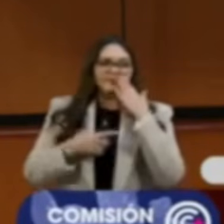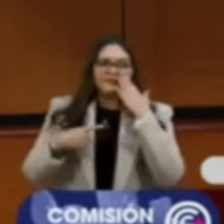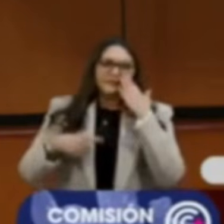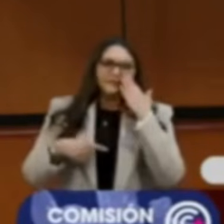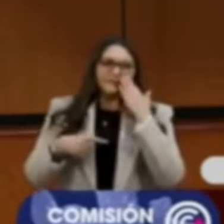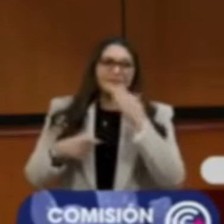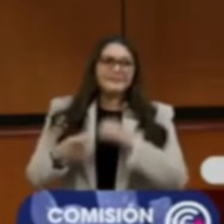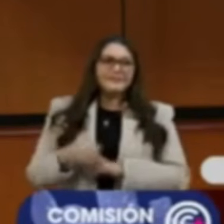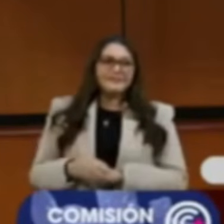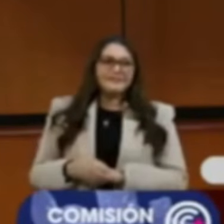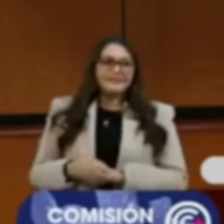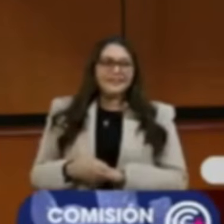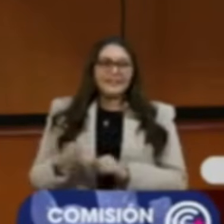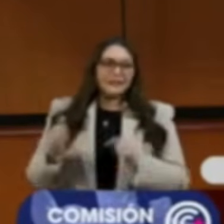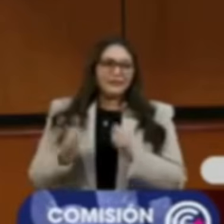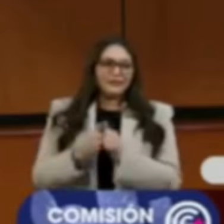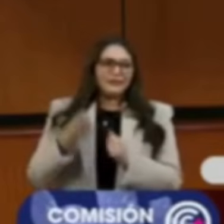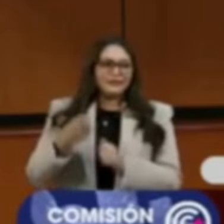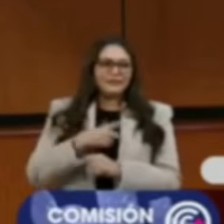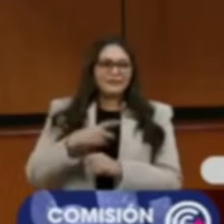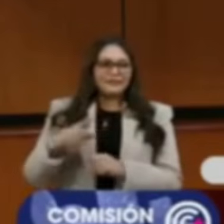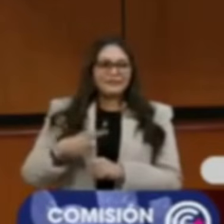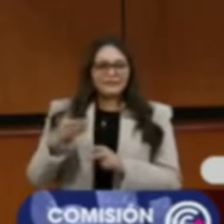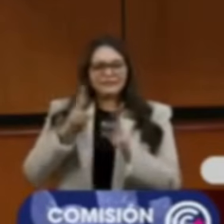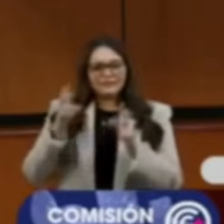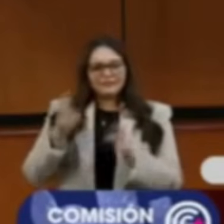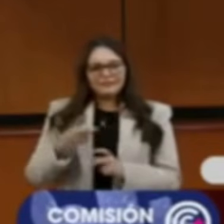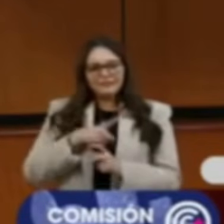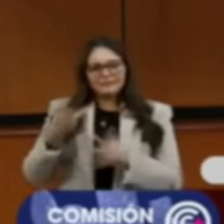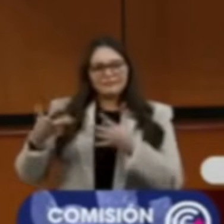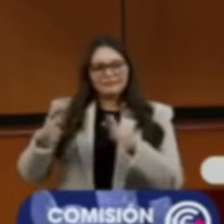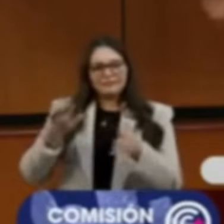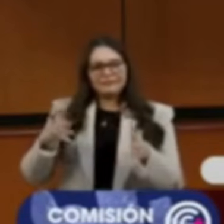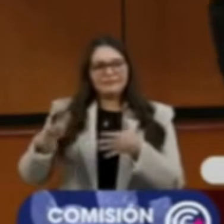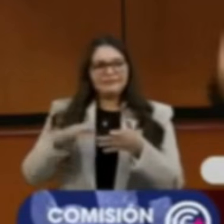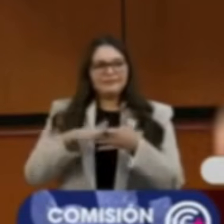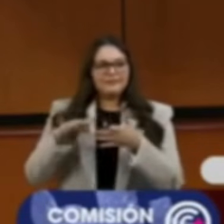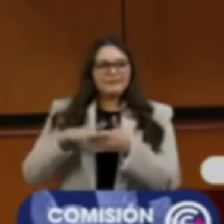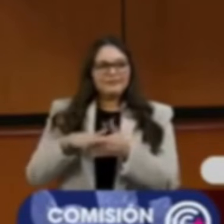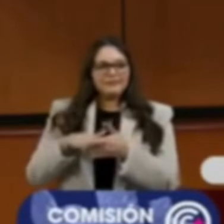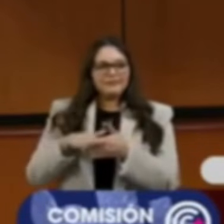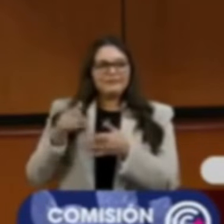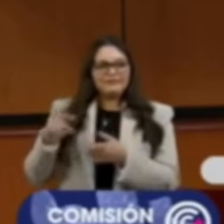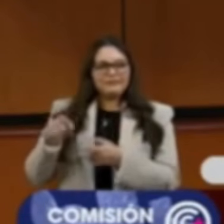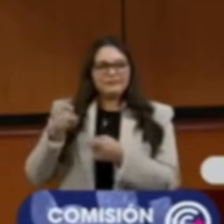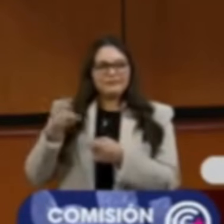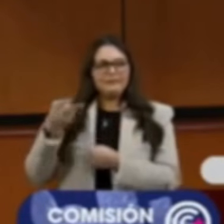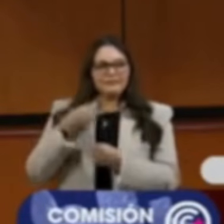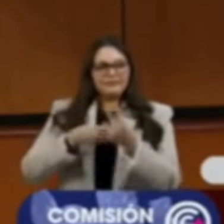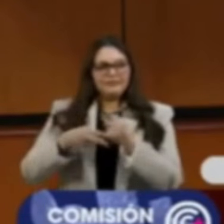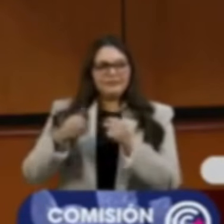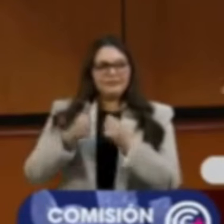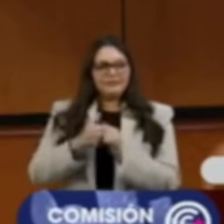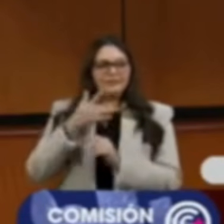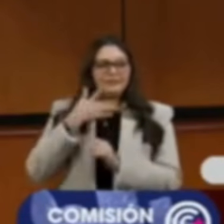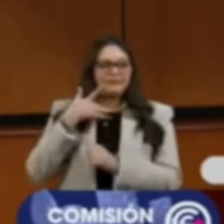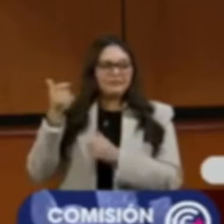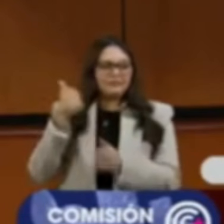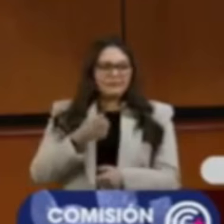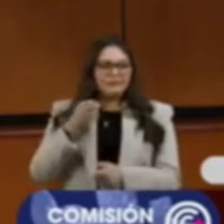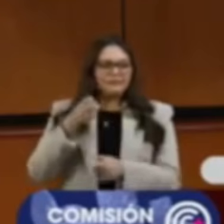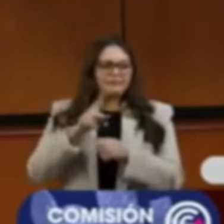ellos los padres del huachicol fiscal, que no es nada más ni nada menos que la entrada de hidrocarburo a nuestro país. Ya lo vimos por